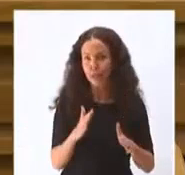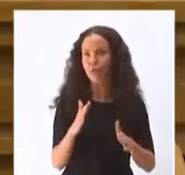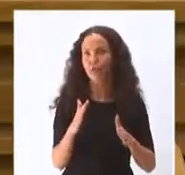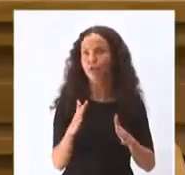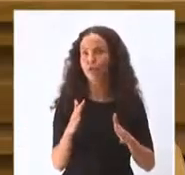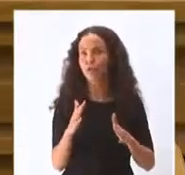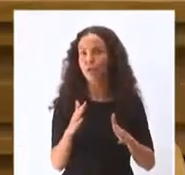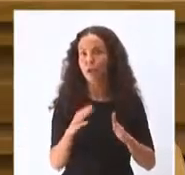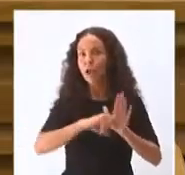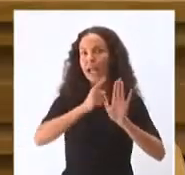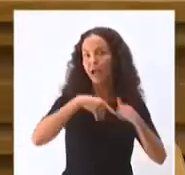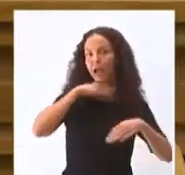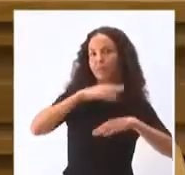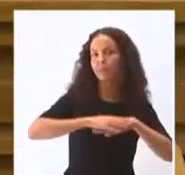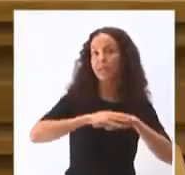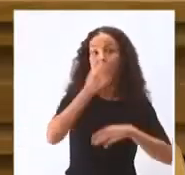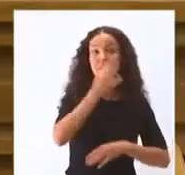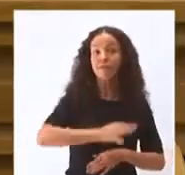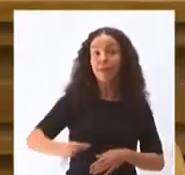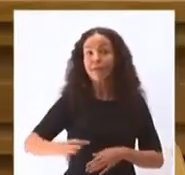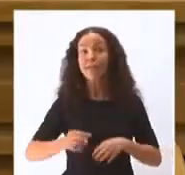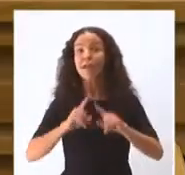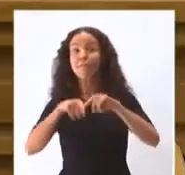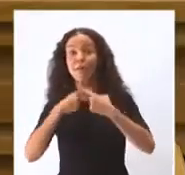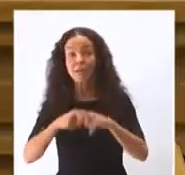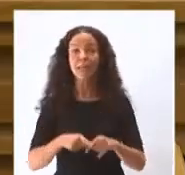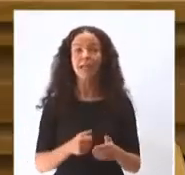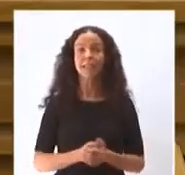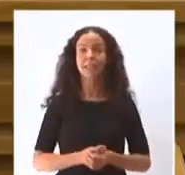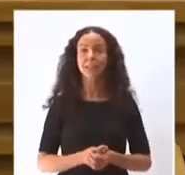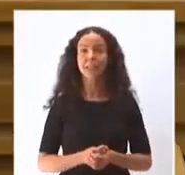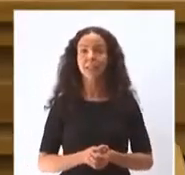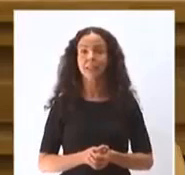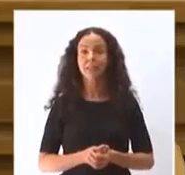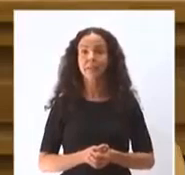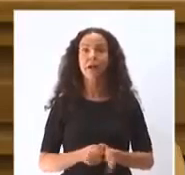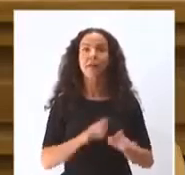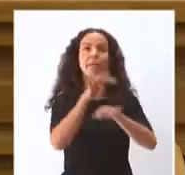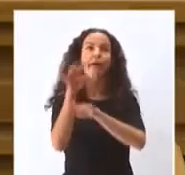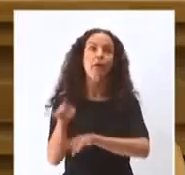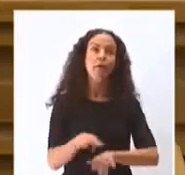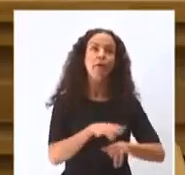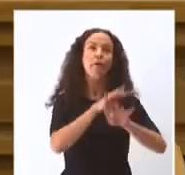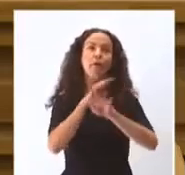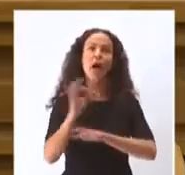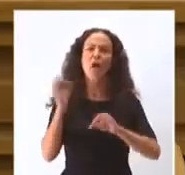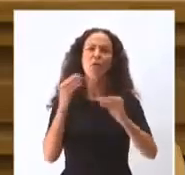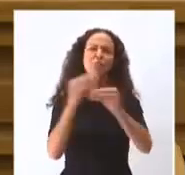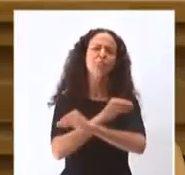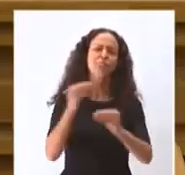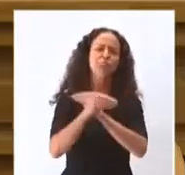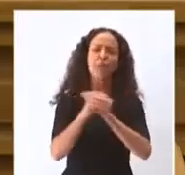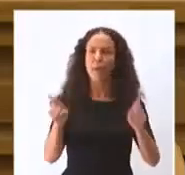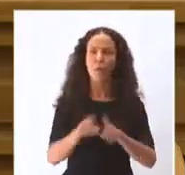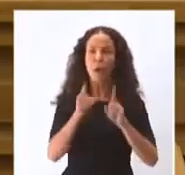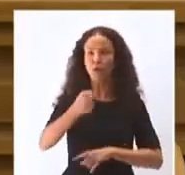estrictamente legal en infancia y familias a pesar de la demagogia y los muchos malentendidos en realidad